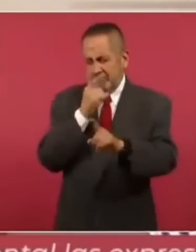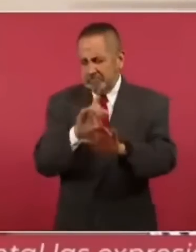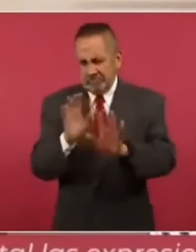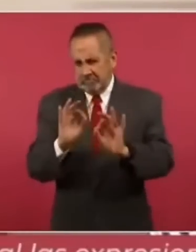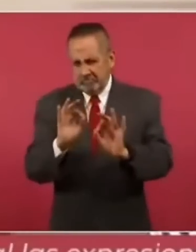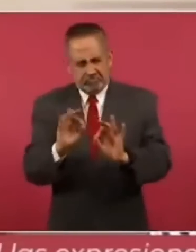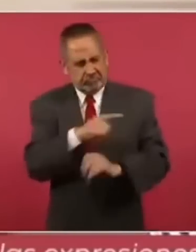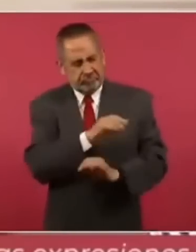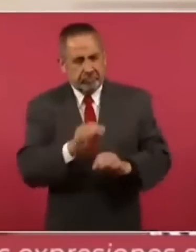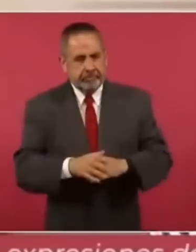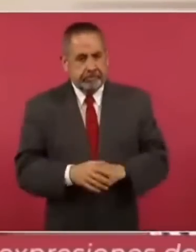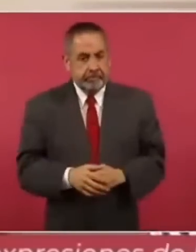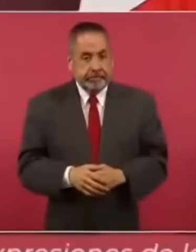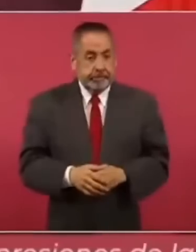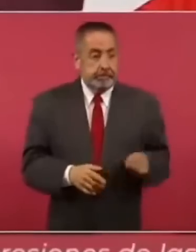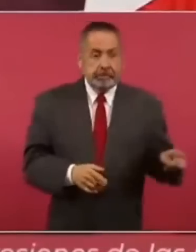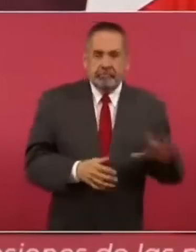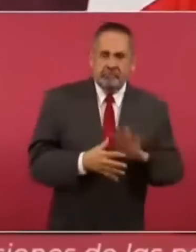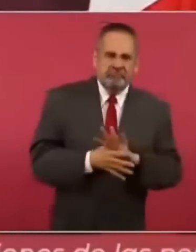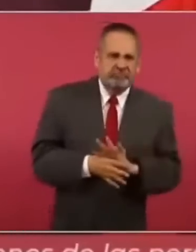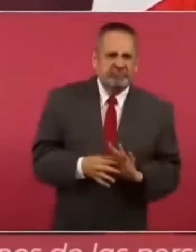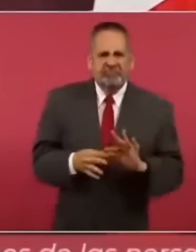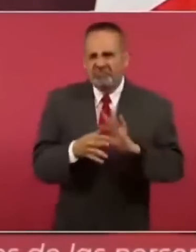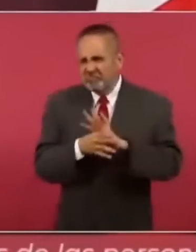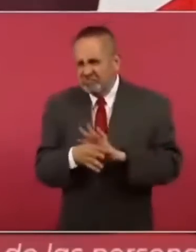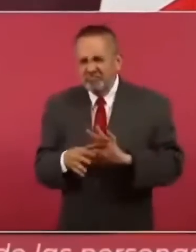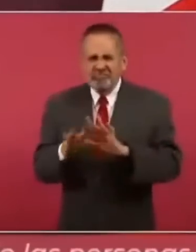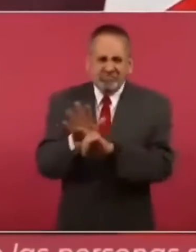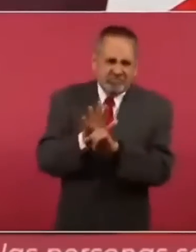Porque pues, tenía mucha capacidad